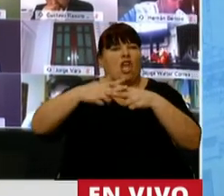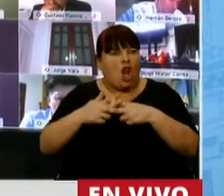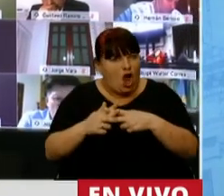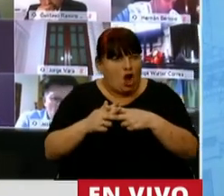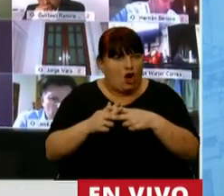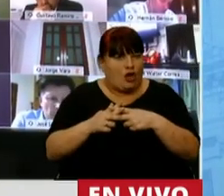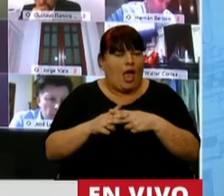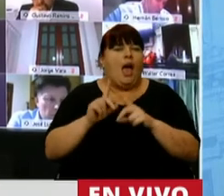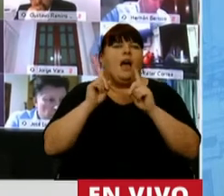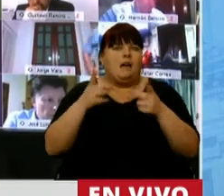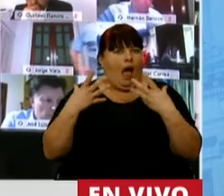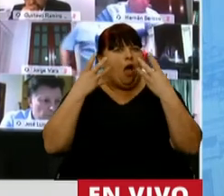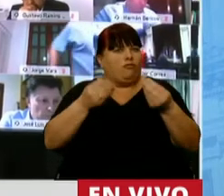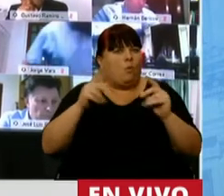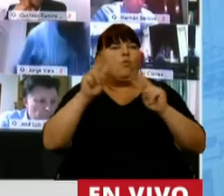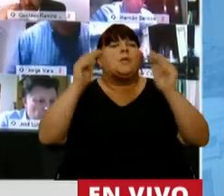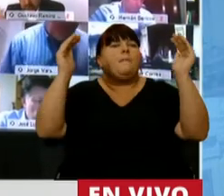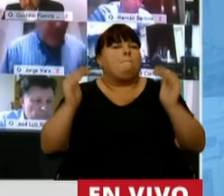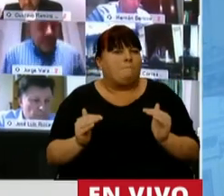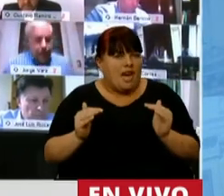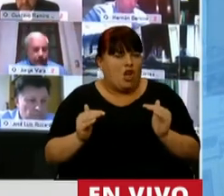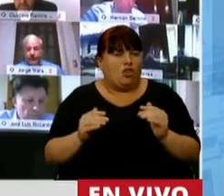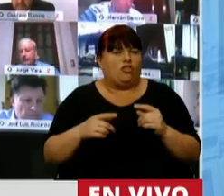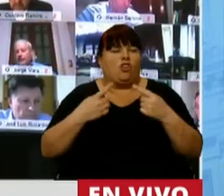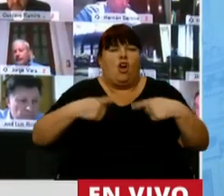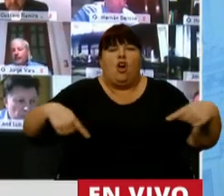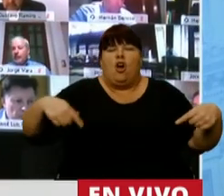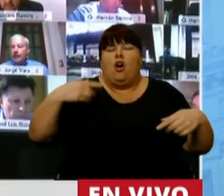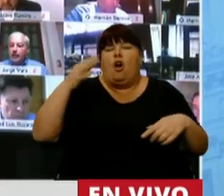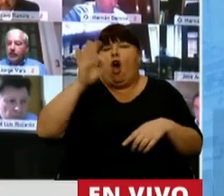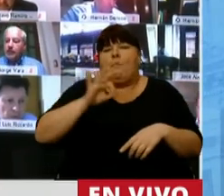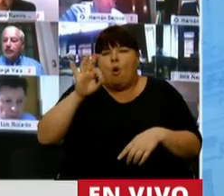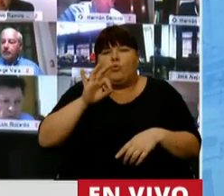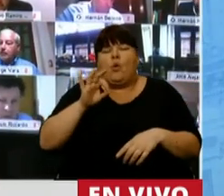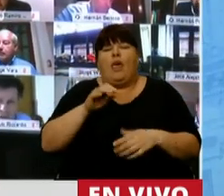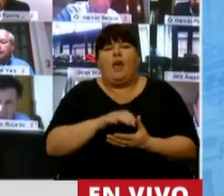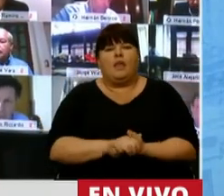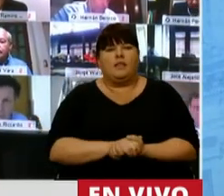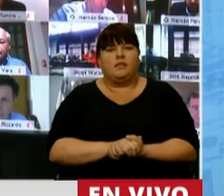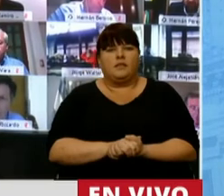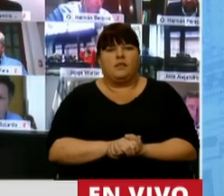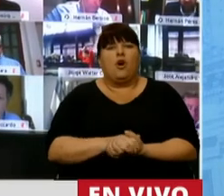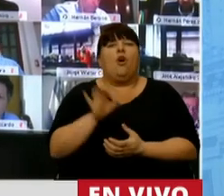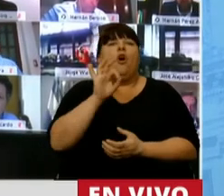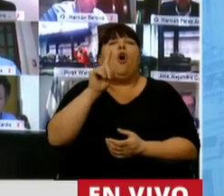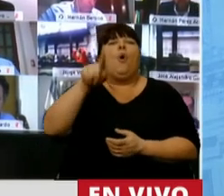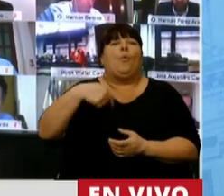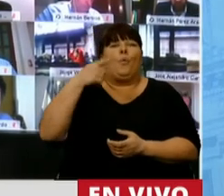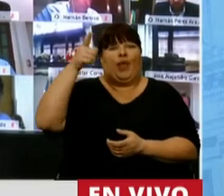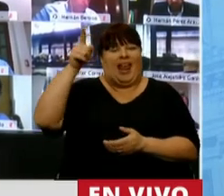que están sumando una sustancial reducción de todas las oportunidades y todo lo que puede generar a la